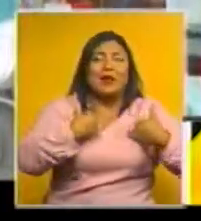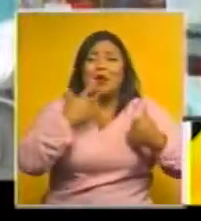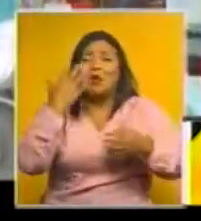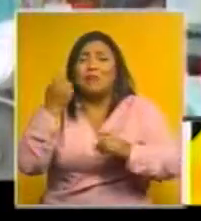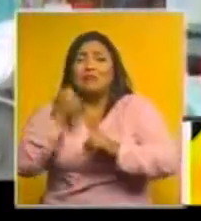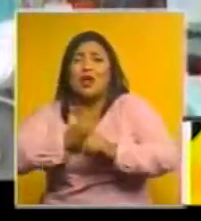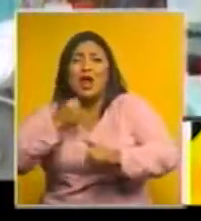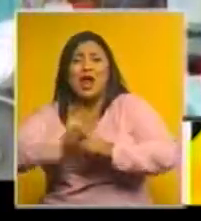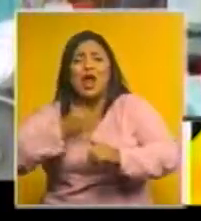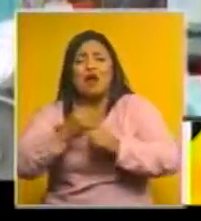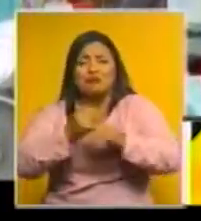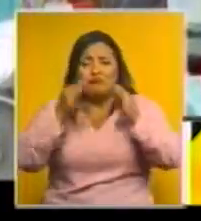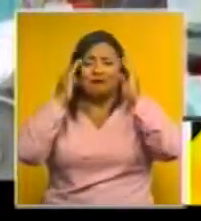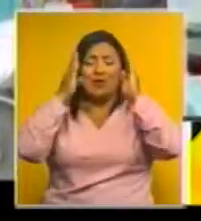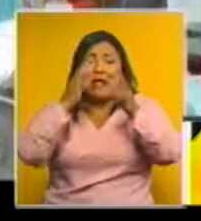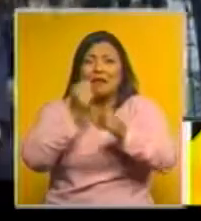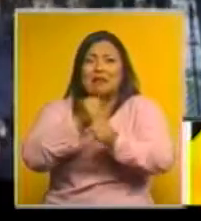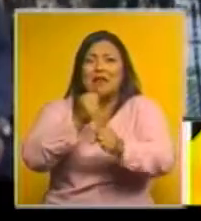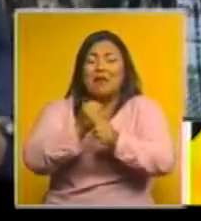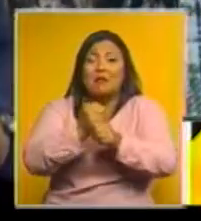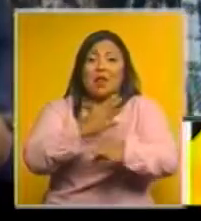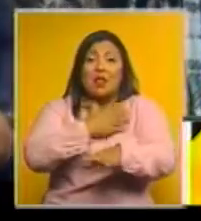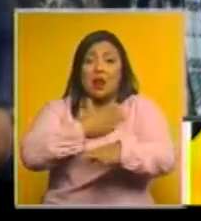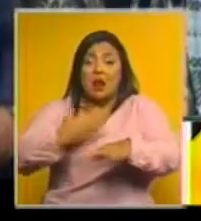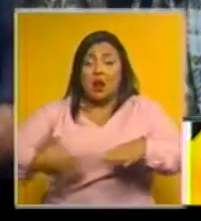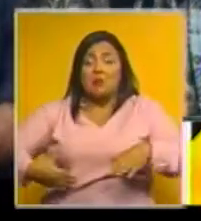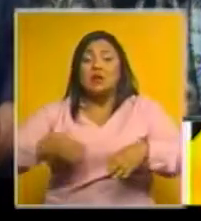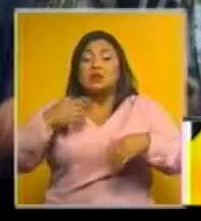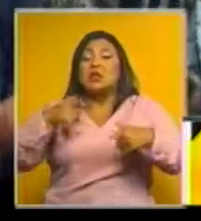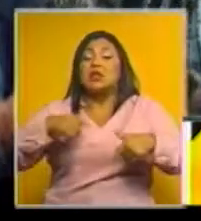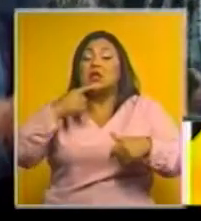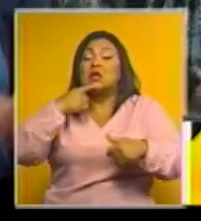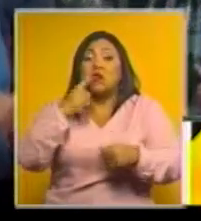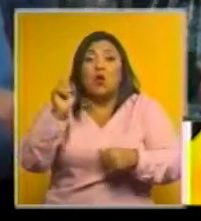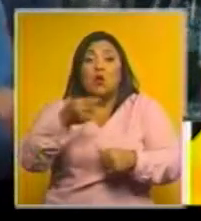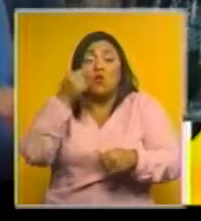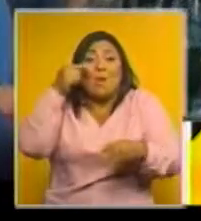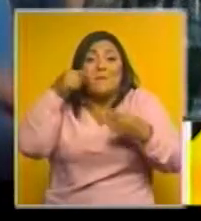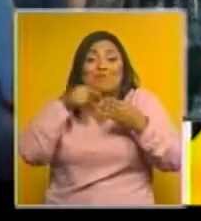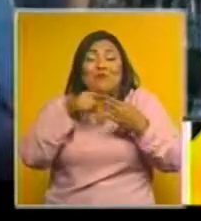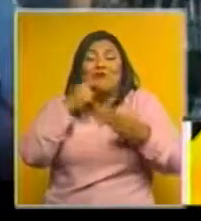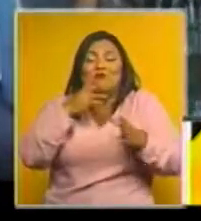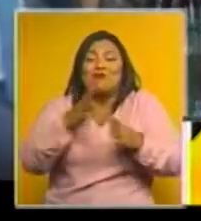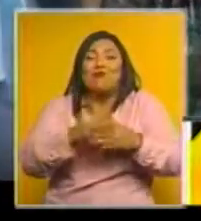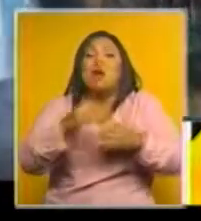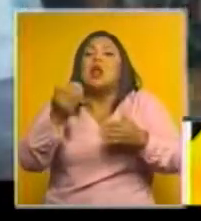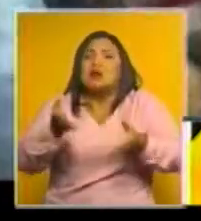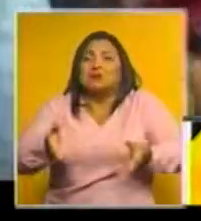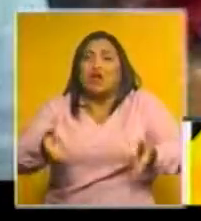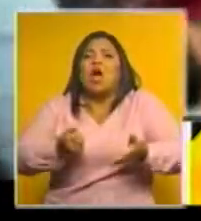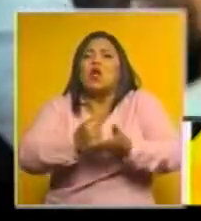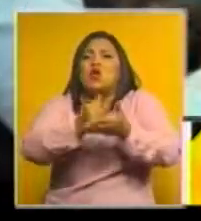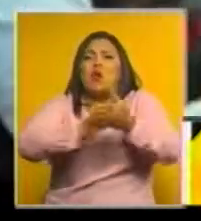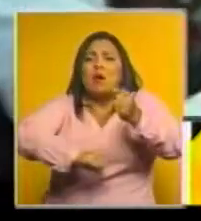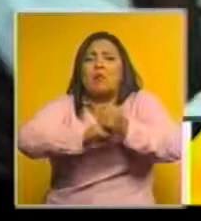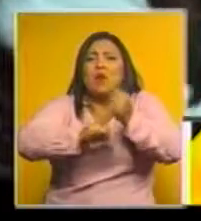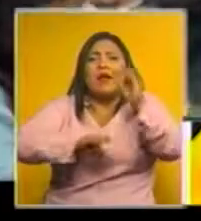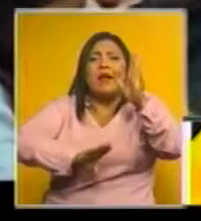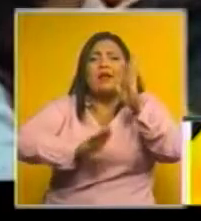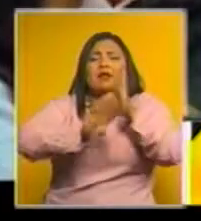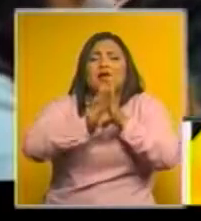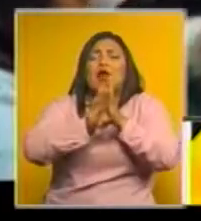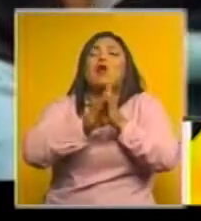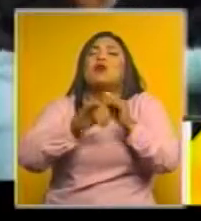esfuerzo y dedicación. El presidente Moreno insistió en que uno de los puntales de la gestión es contribuir al desarrollo